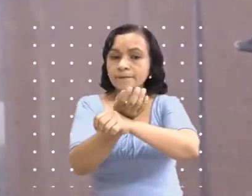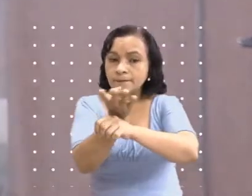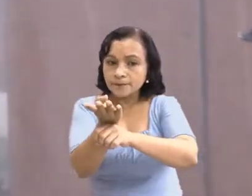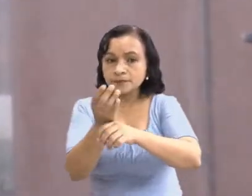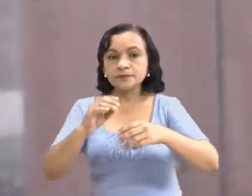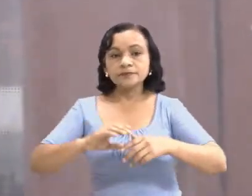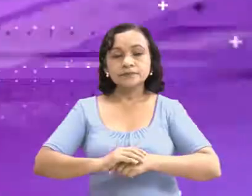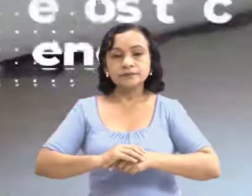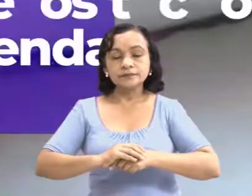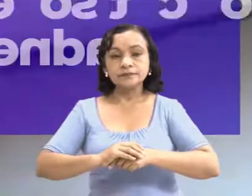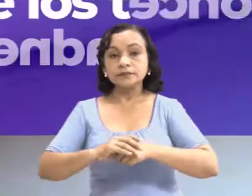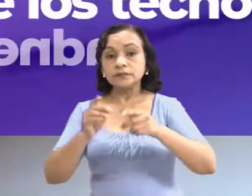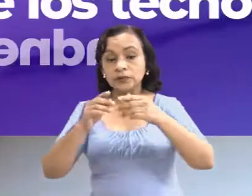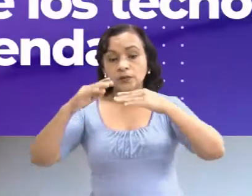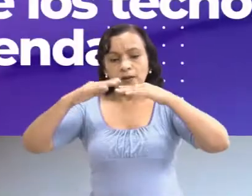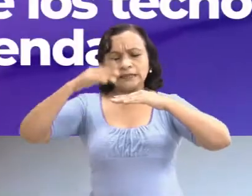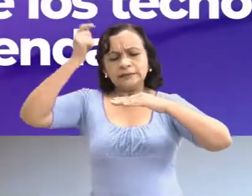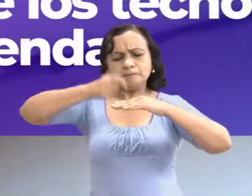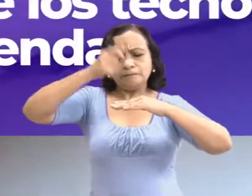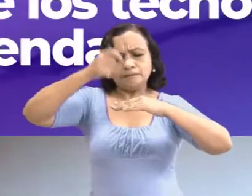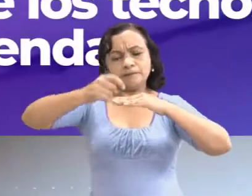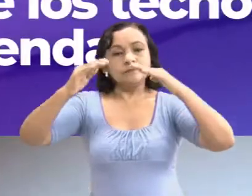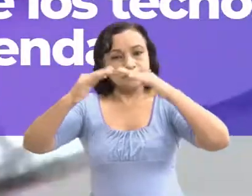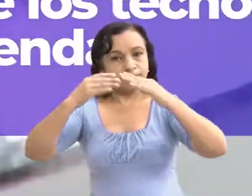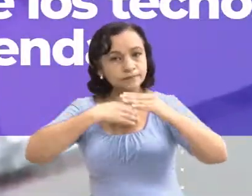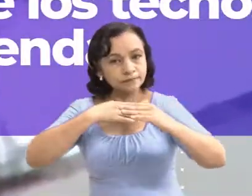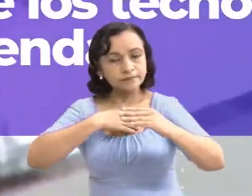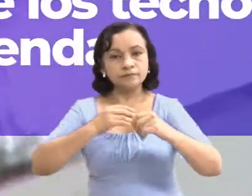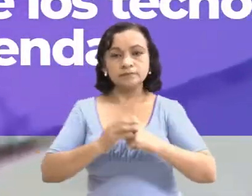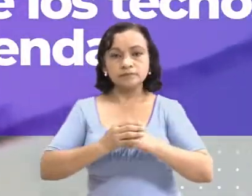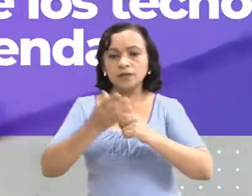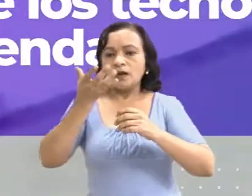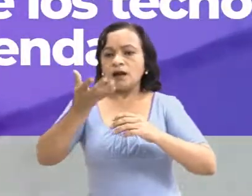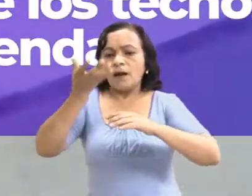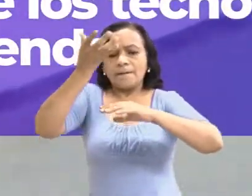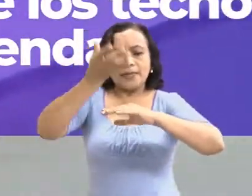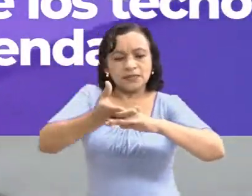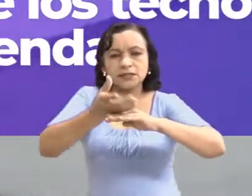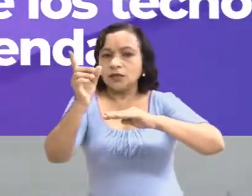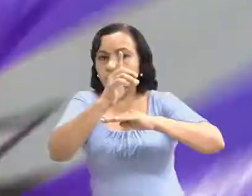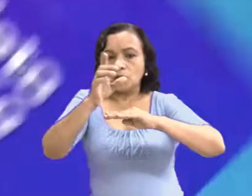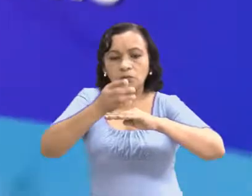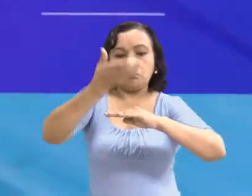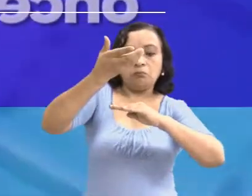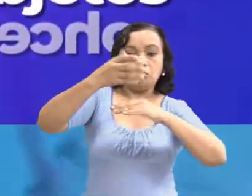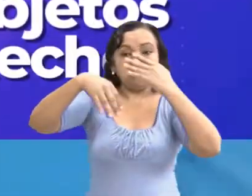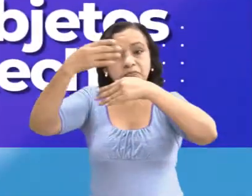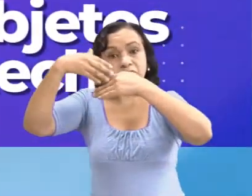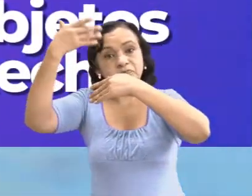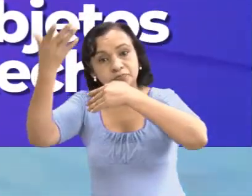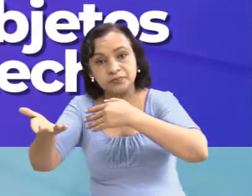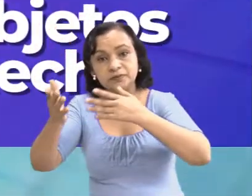siguientes recomendaciones. Reclavemos el zinc de los techos de nuestras viviendas. Evitemos colocar objetos pesados sobre el techo que puedan